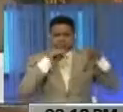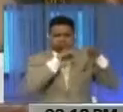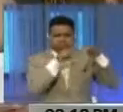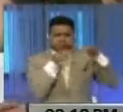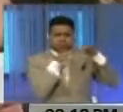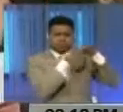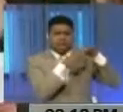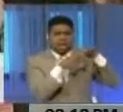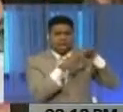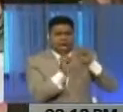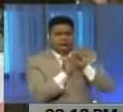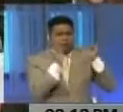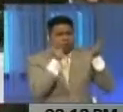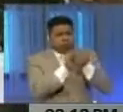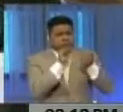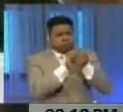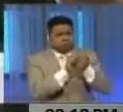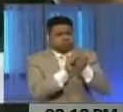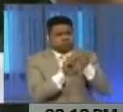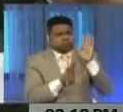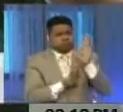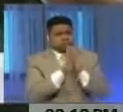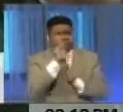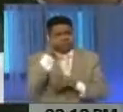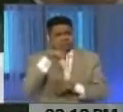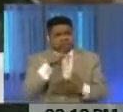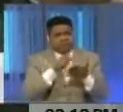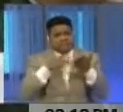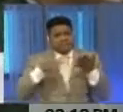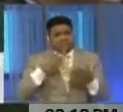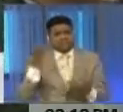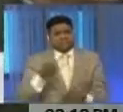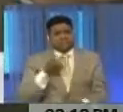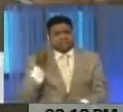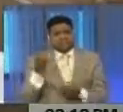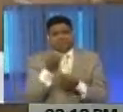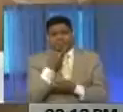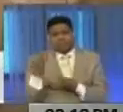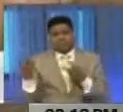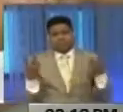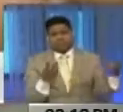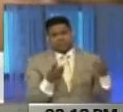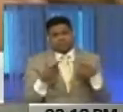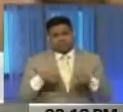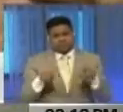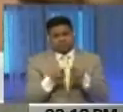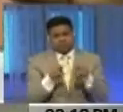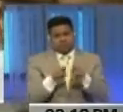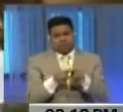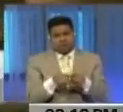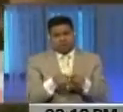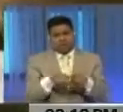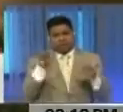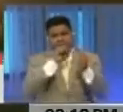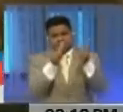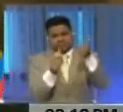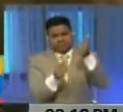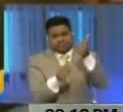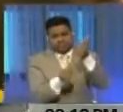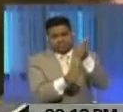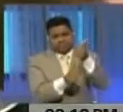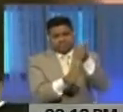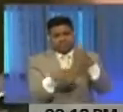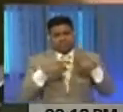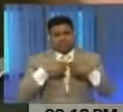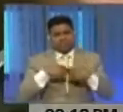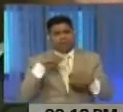minero del país en esta fase. Siempre bienvenidos. Igualmente, vicepresidente, compañero,